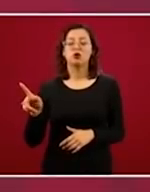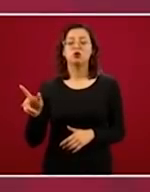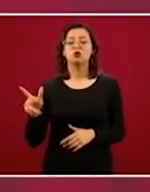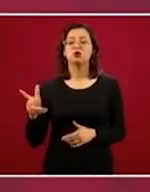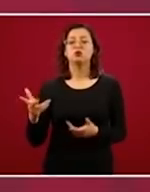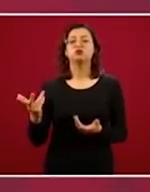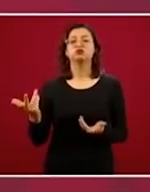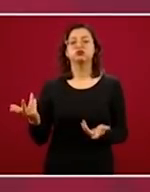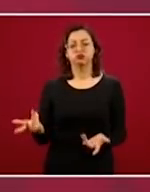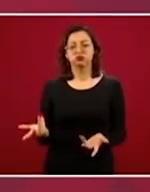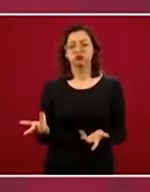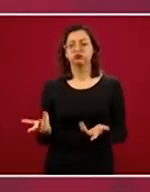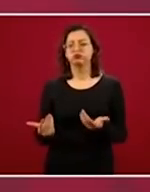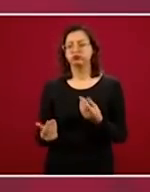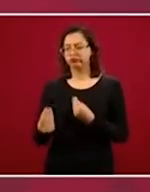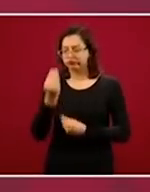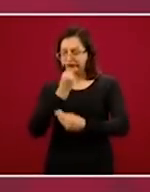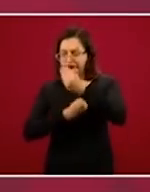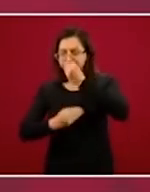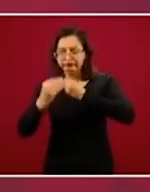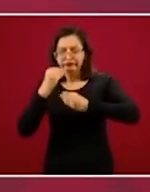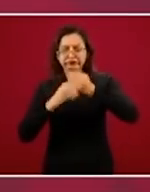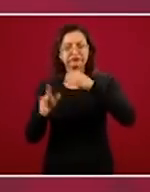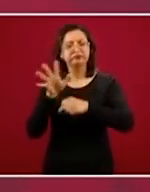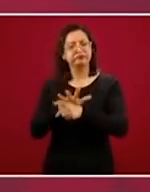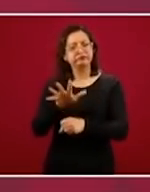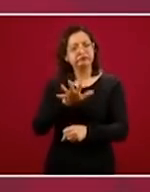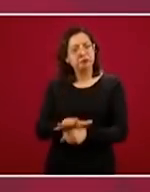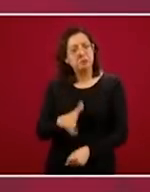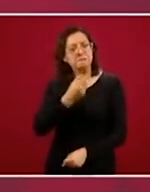puedan alimentarse bien